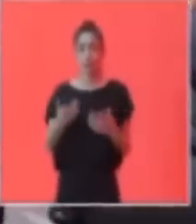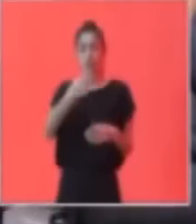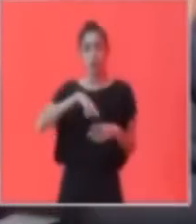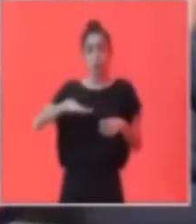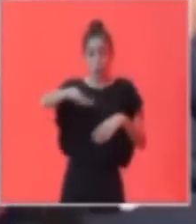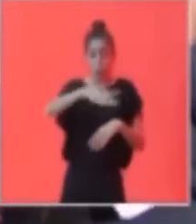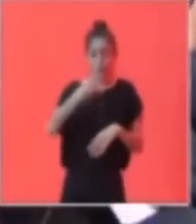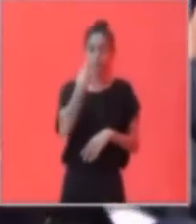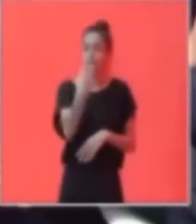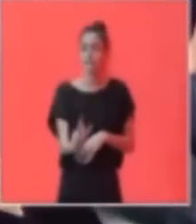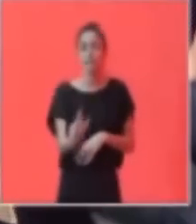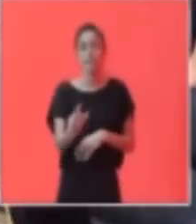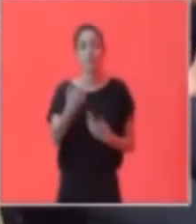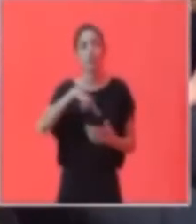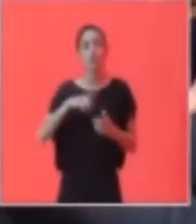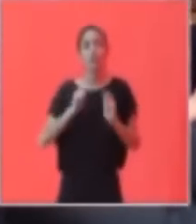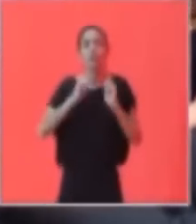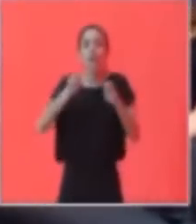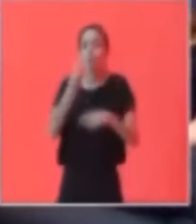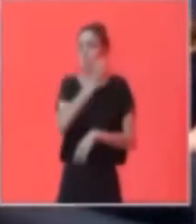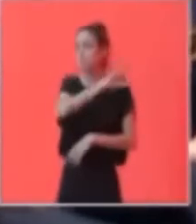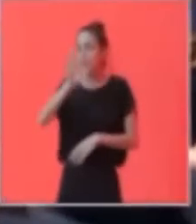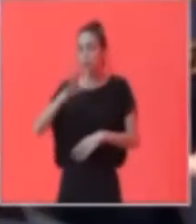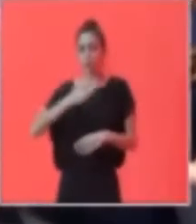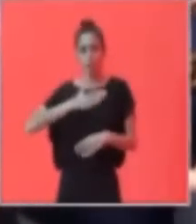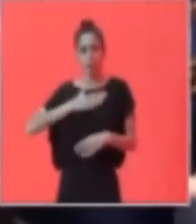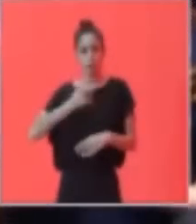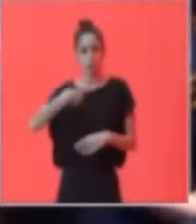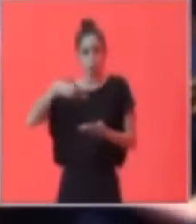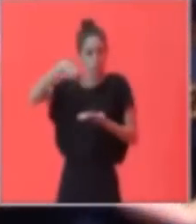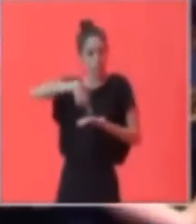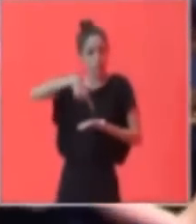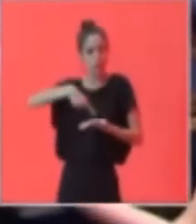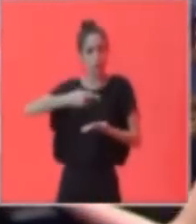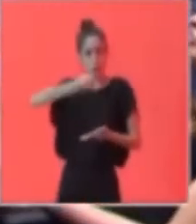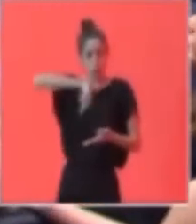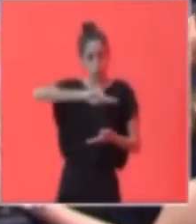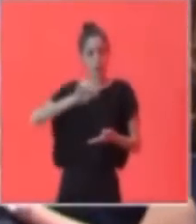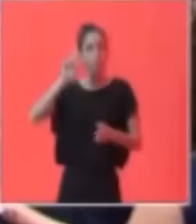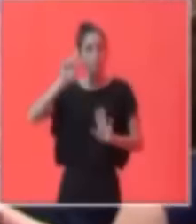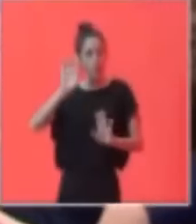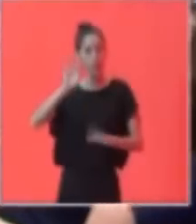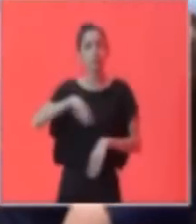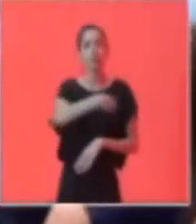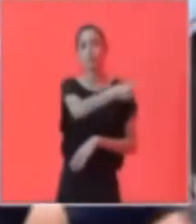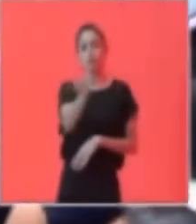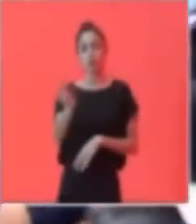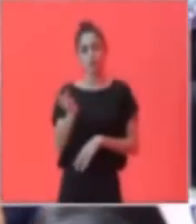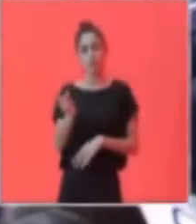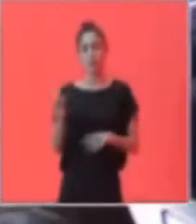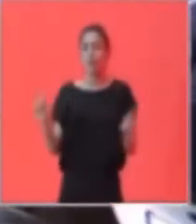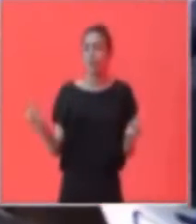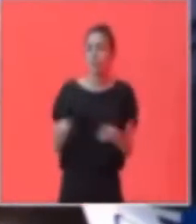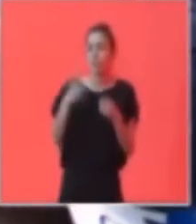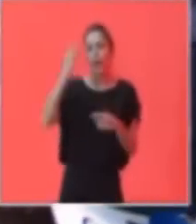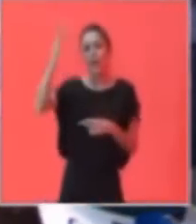lugar y aquí damos lo mejor de nosotros mismos y somos tan exigentes con nosotros y con los demás. Sean cual sean